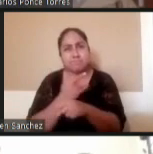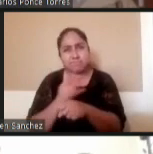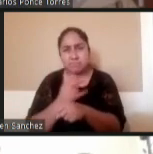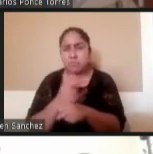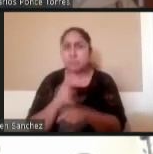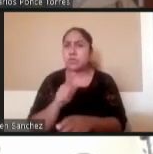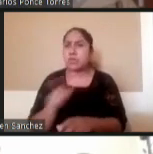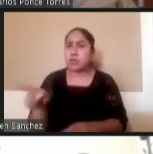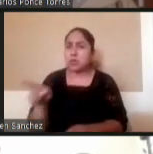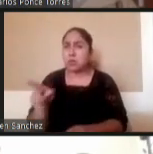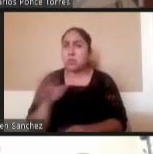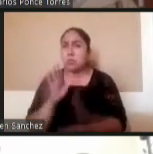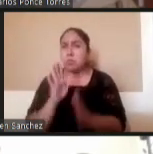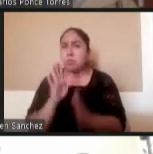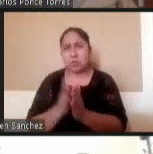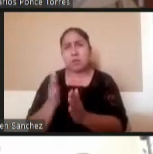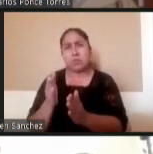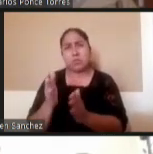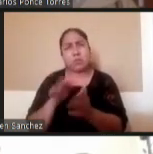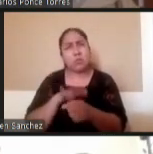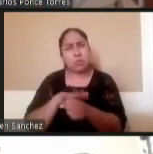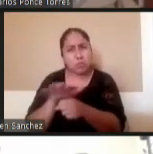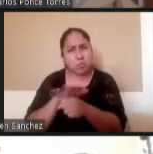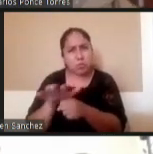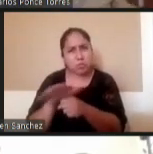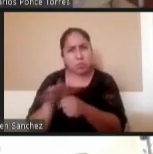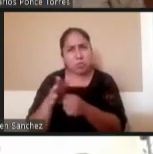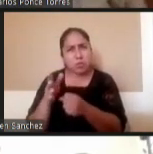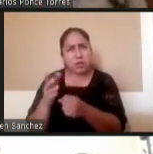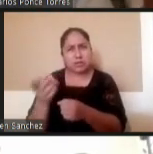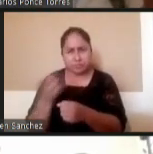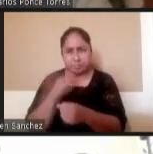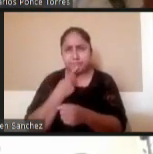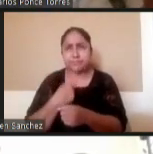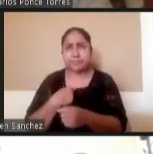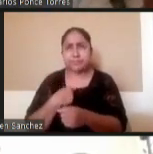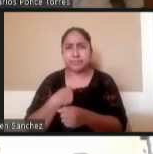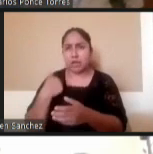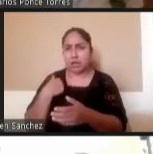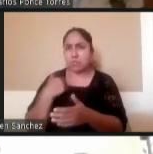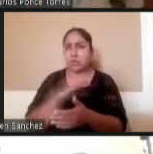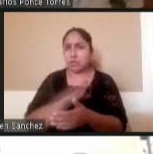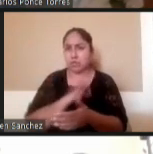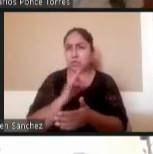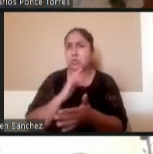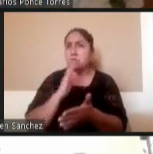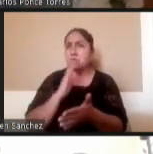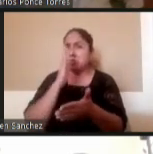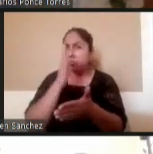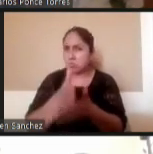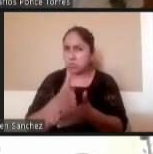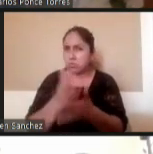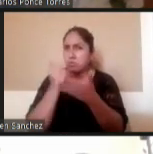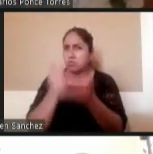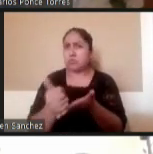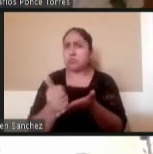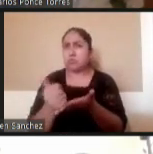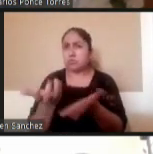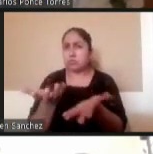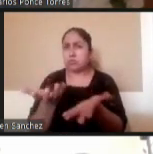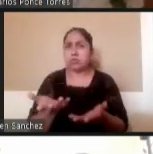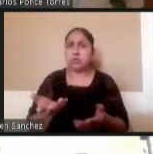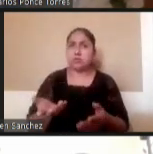sí participar y hacer los señalamientos que sean necesarios. Hay preocupación por la